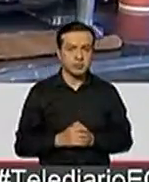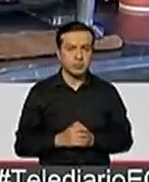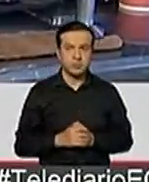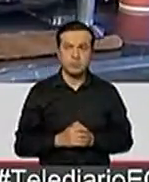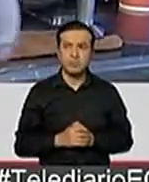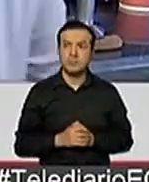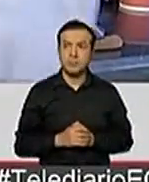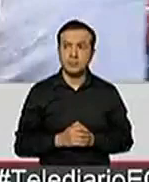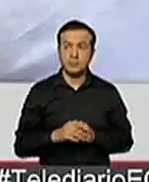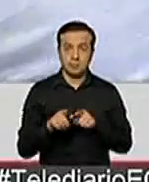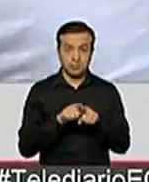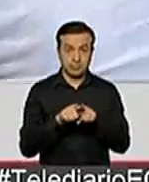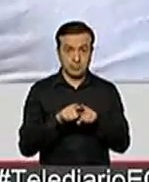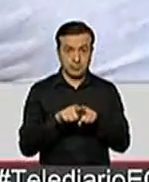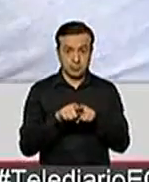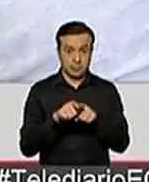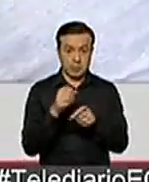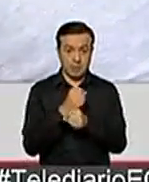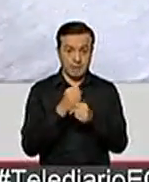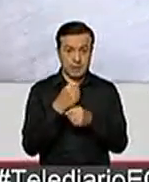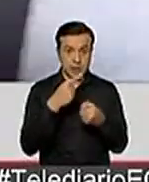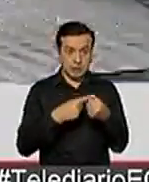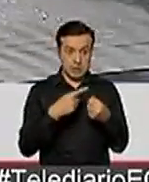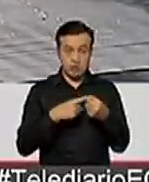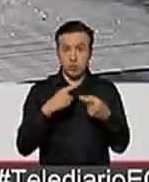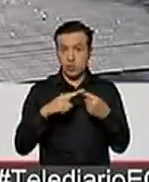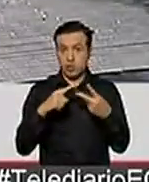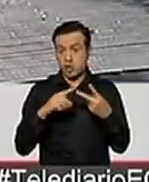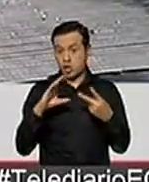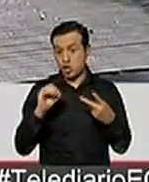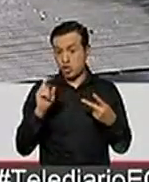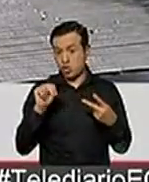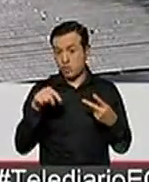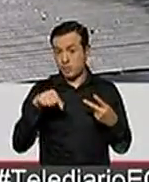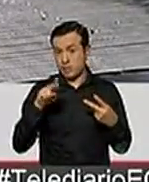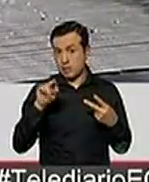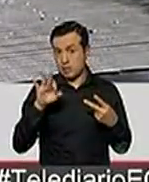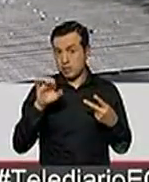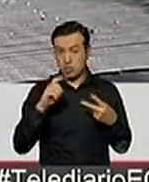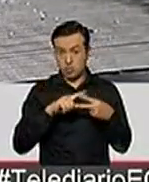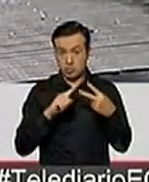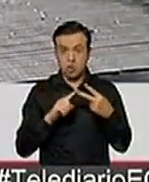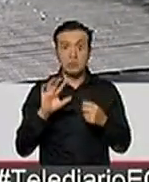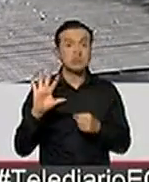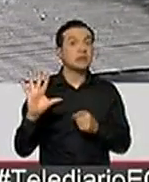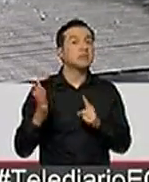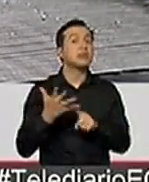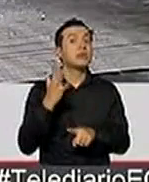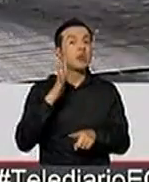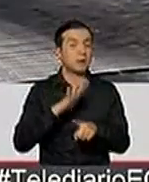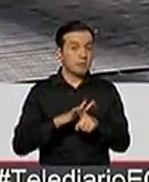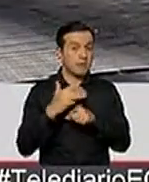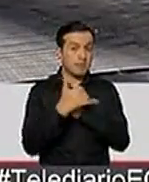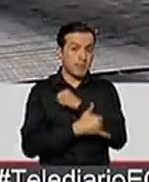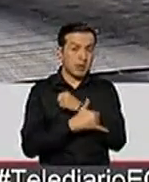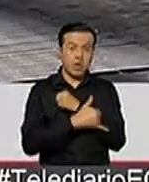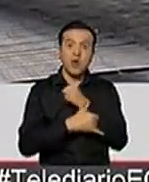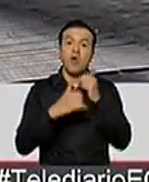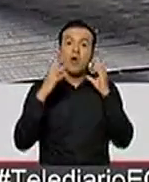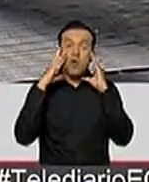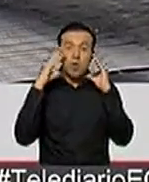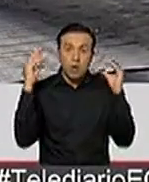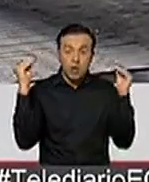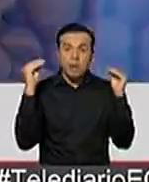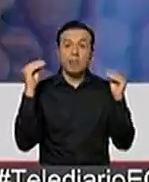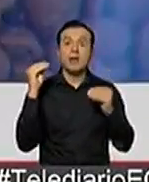esta competencia que organiza Café Quito y Con Quito, por quinta ocasión participan jurados de Holanda, Japón, Colombia